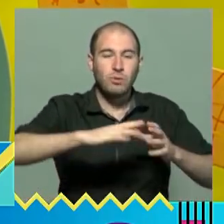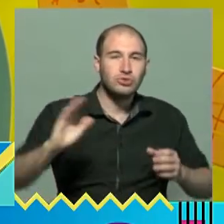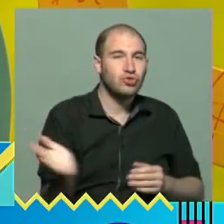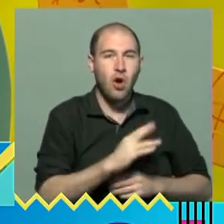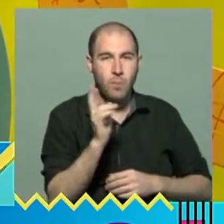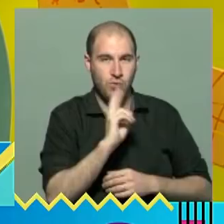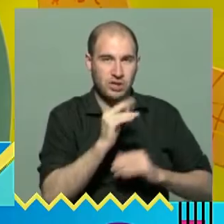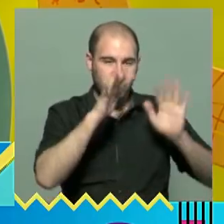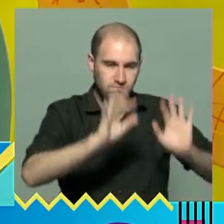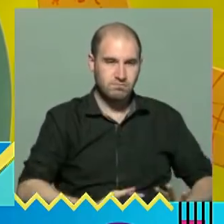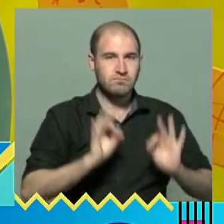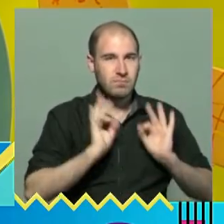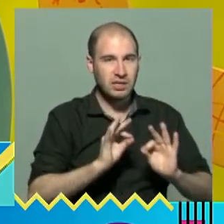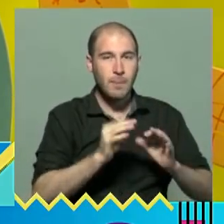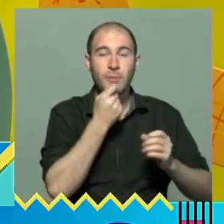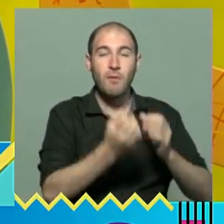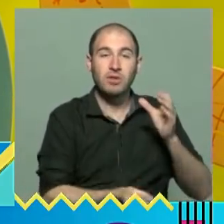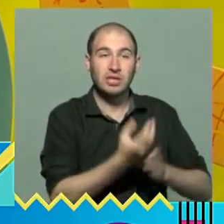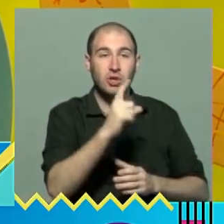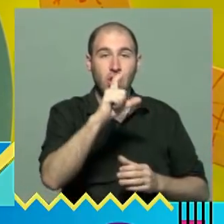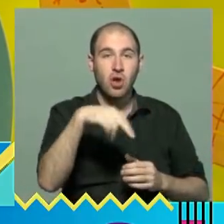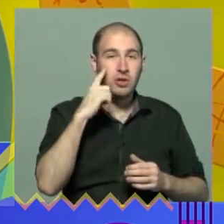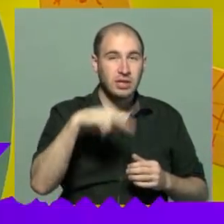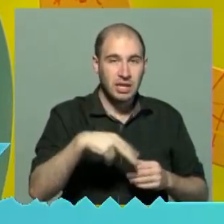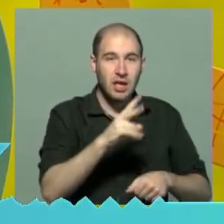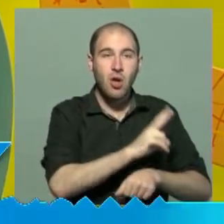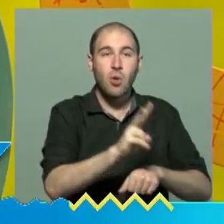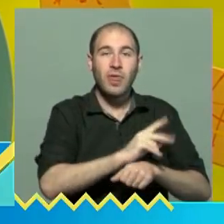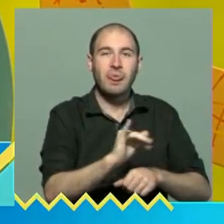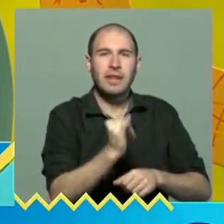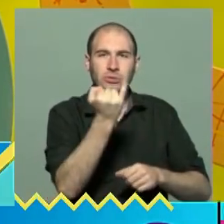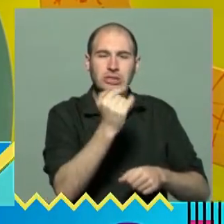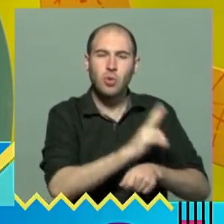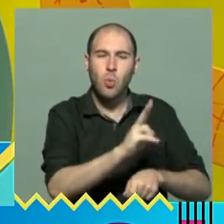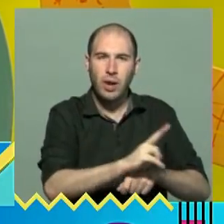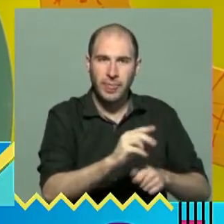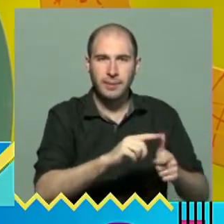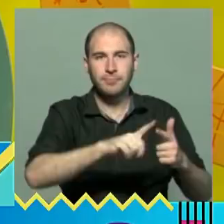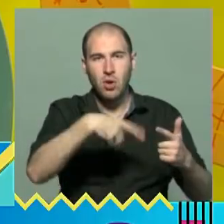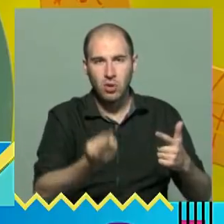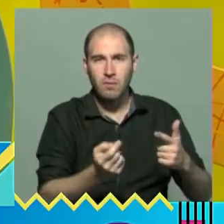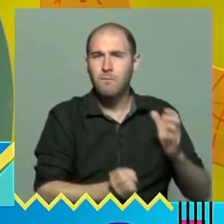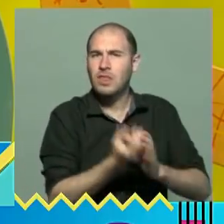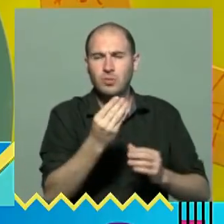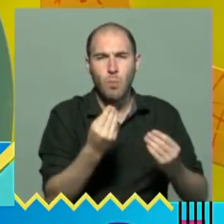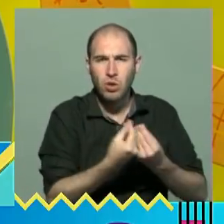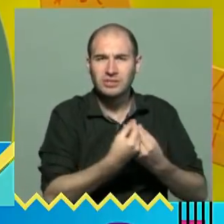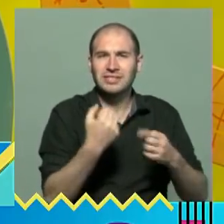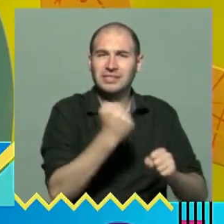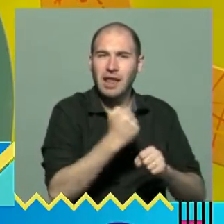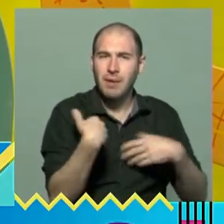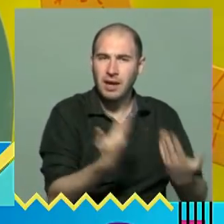la mujer. Tenemos fundaciones, por ejemplo, como CONIN, que cuidan la desnutrición. Tenemos muchas fundaciones que